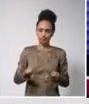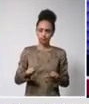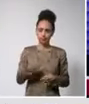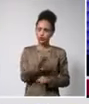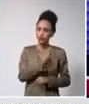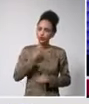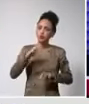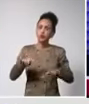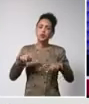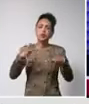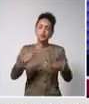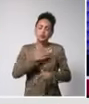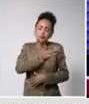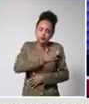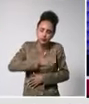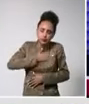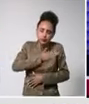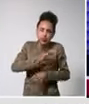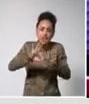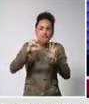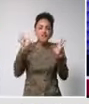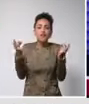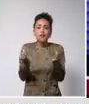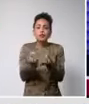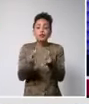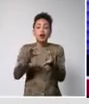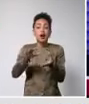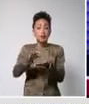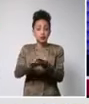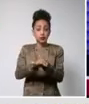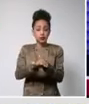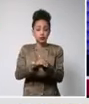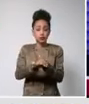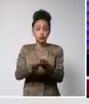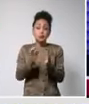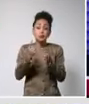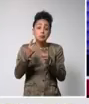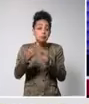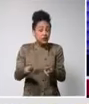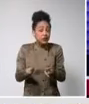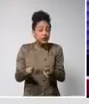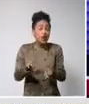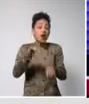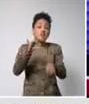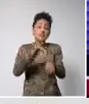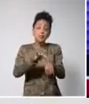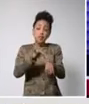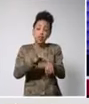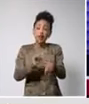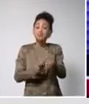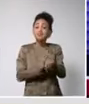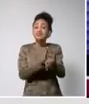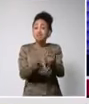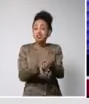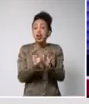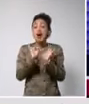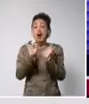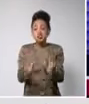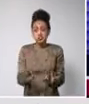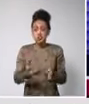reiteramos nuestras condolencias a familiares y amistades, pero lamentablemente esta enfermedad tiene estas